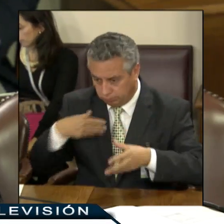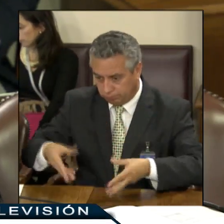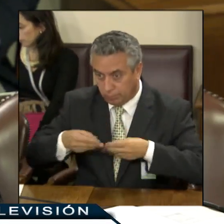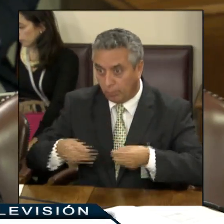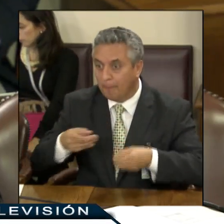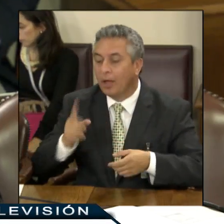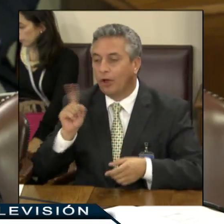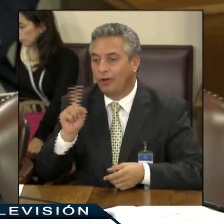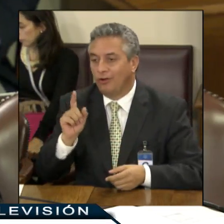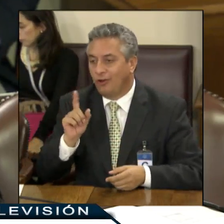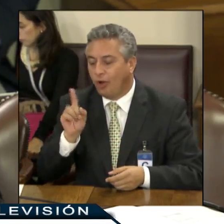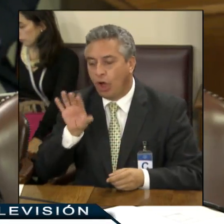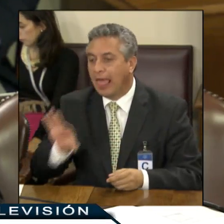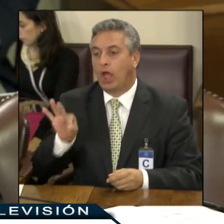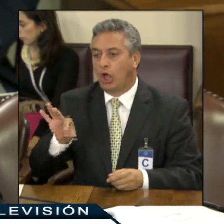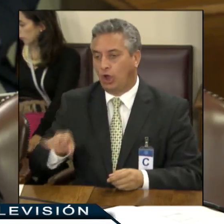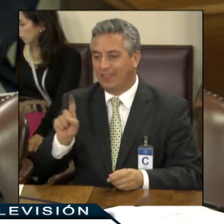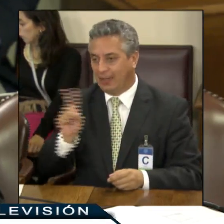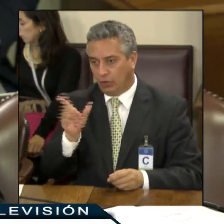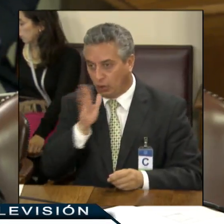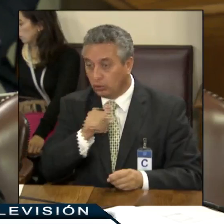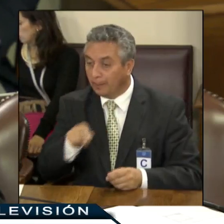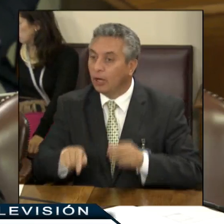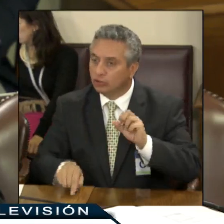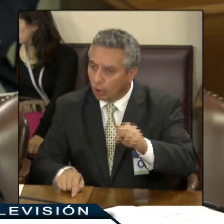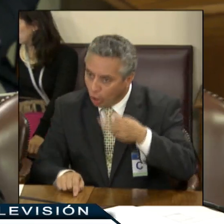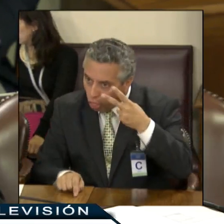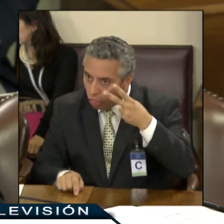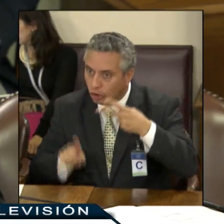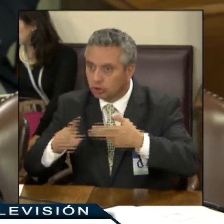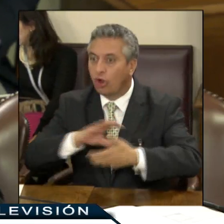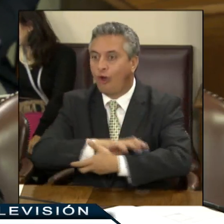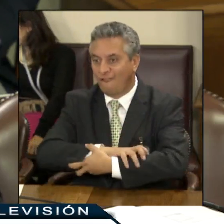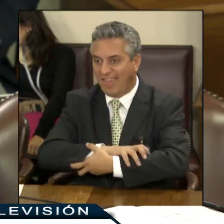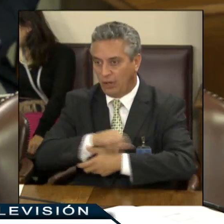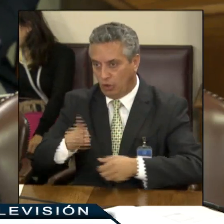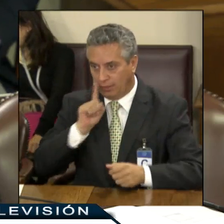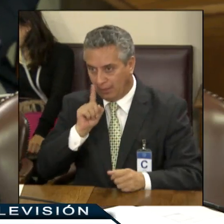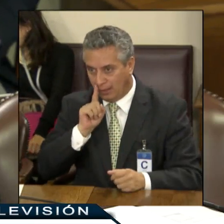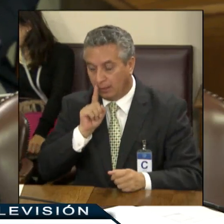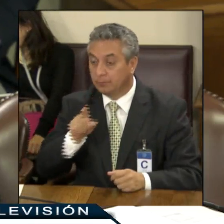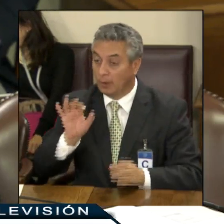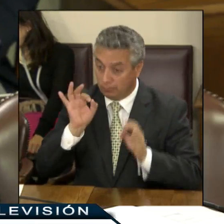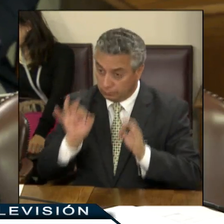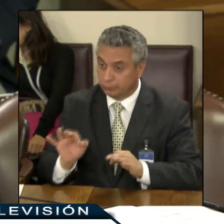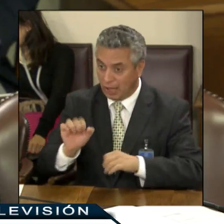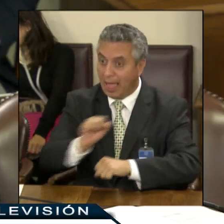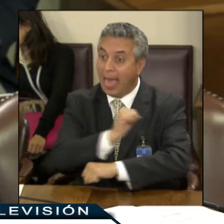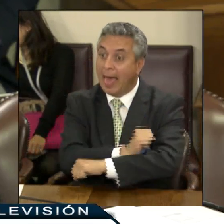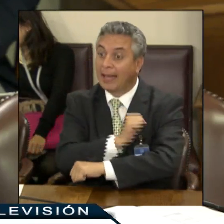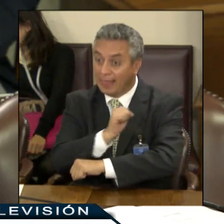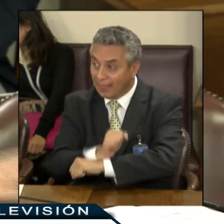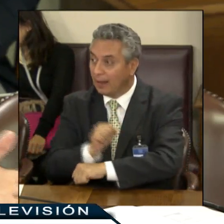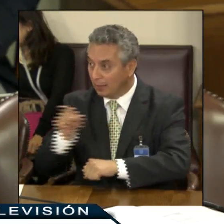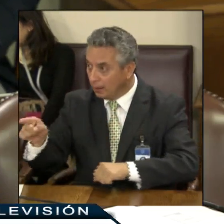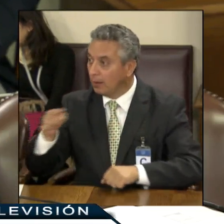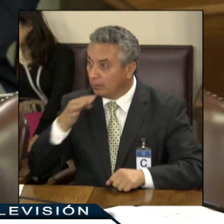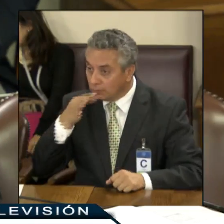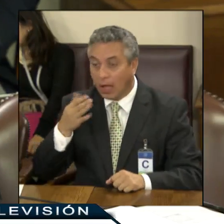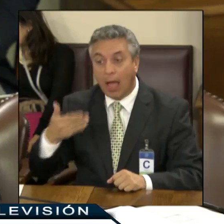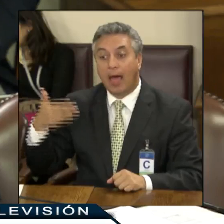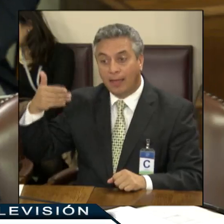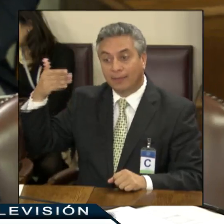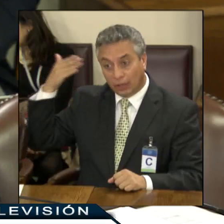pero no lo no los encontré pero me parece que esas son las dos los dos convenios que tenía y efectivamente Alcatel había hecho alusión en en